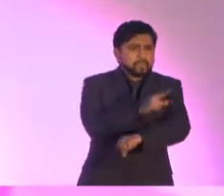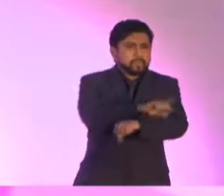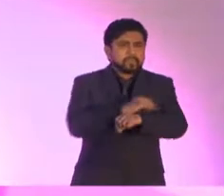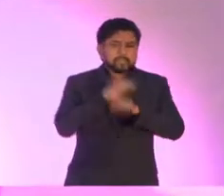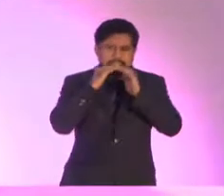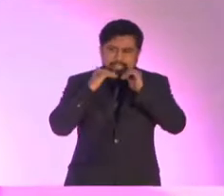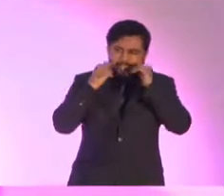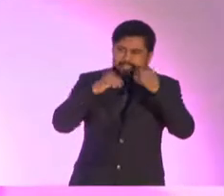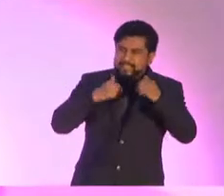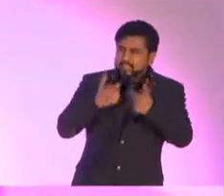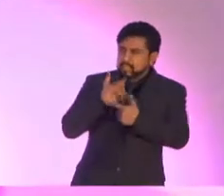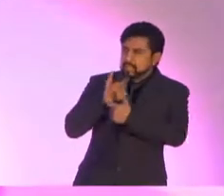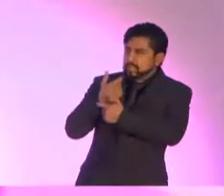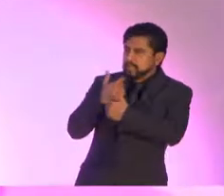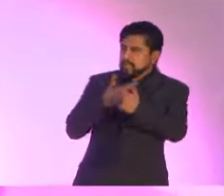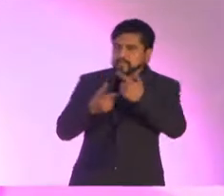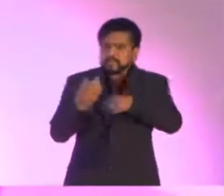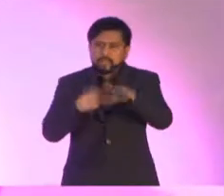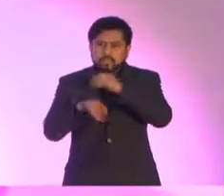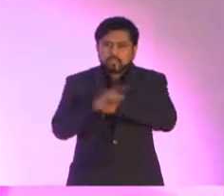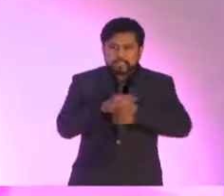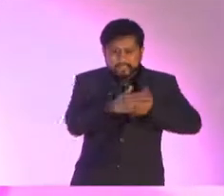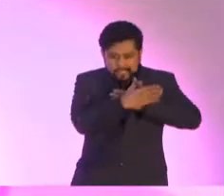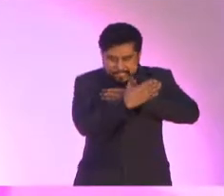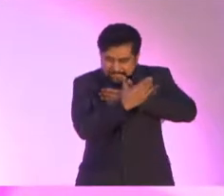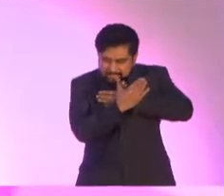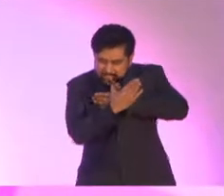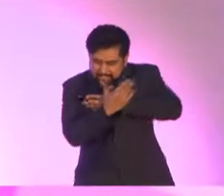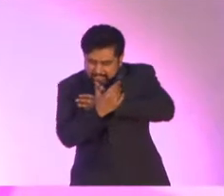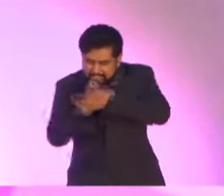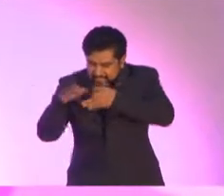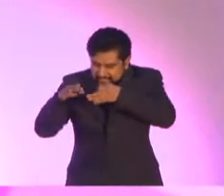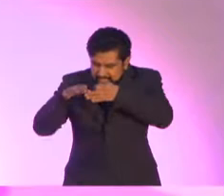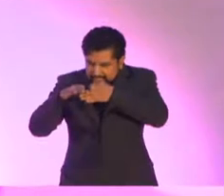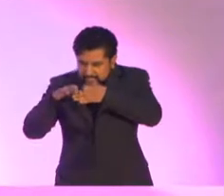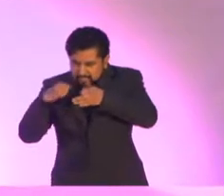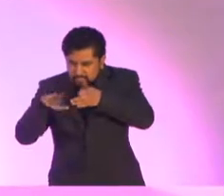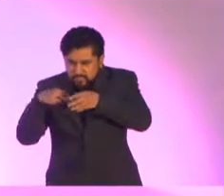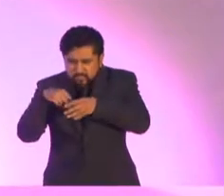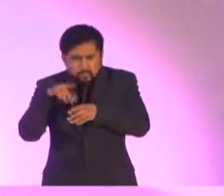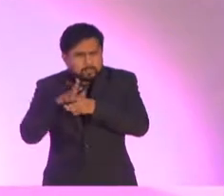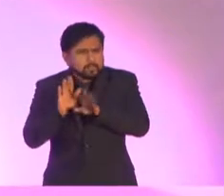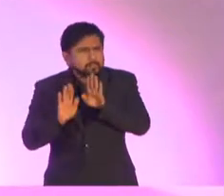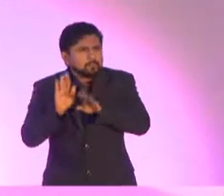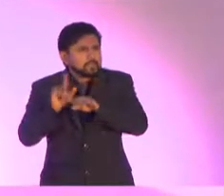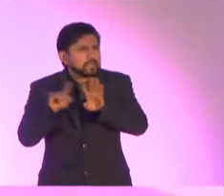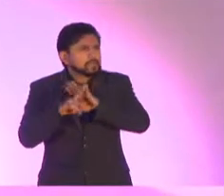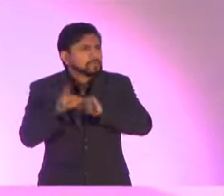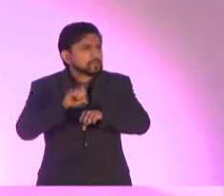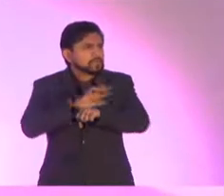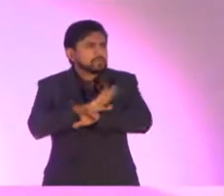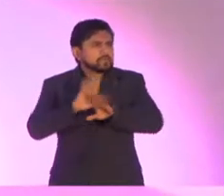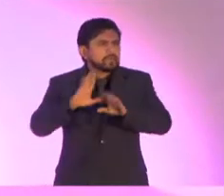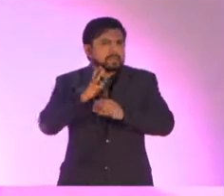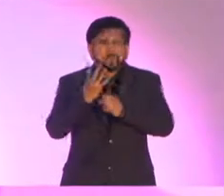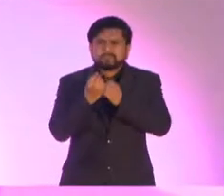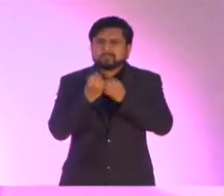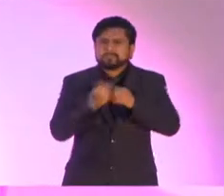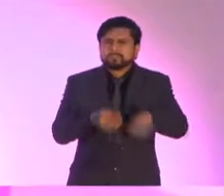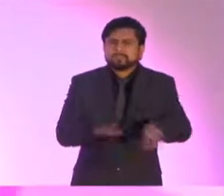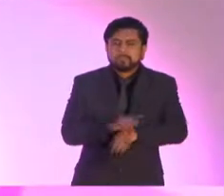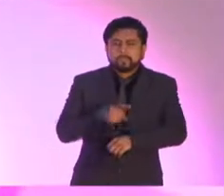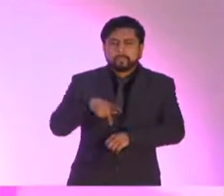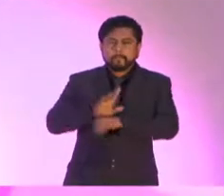sonríe siempre que puede, cuando está bien cerca. Yo parezco un día que ya pasó, sin embargo